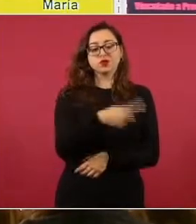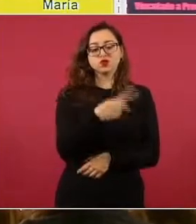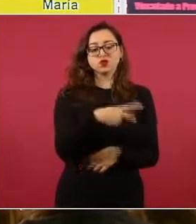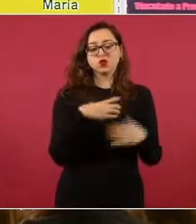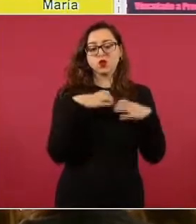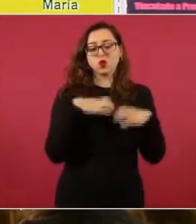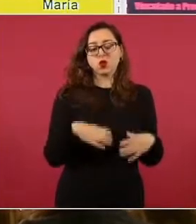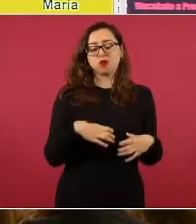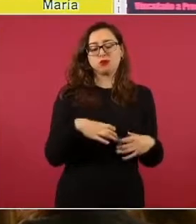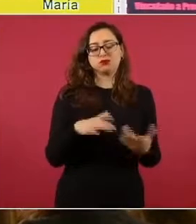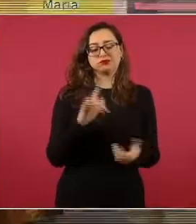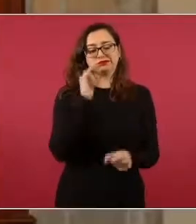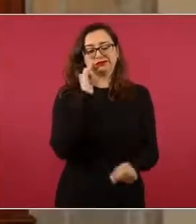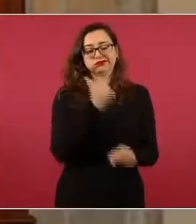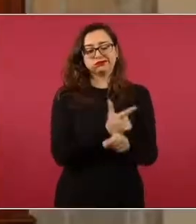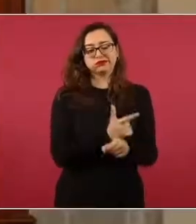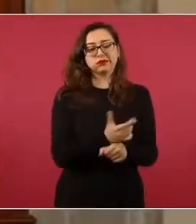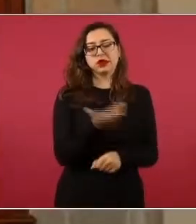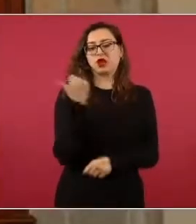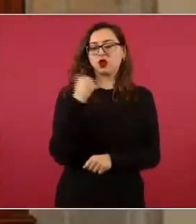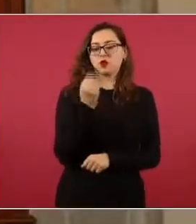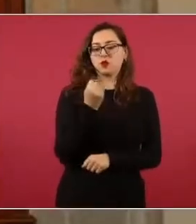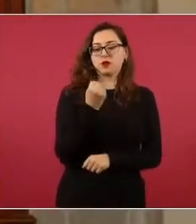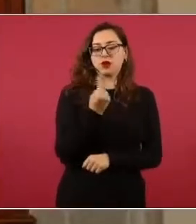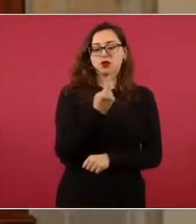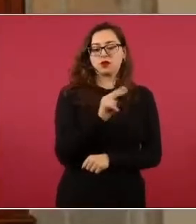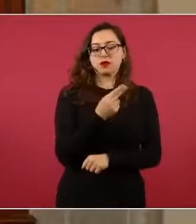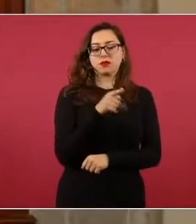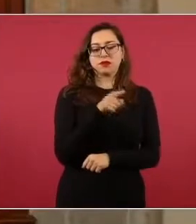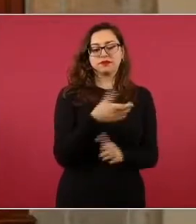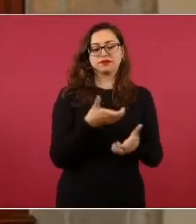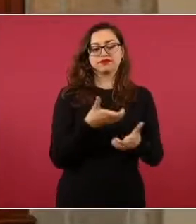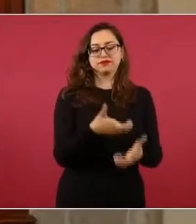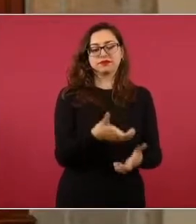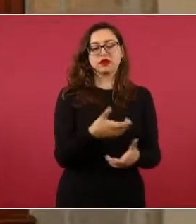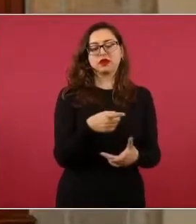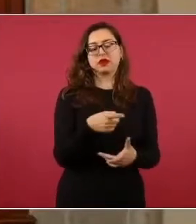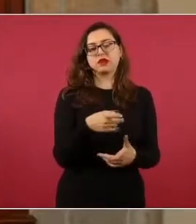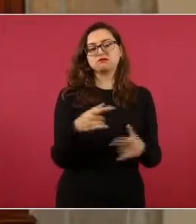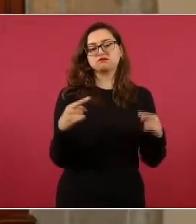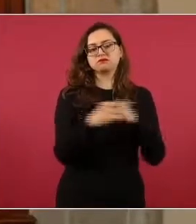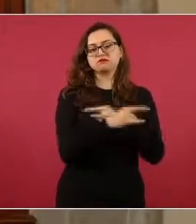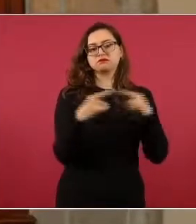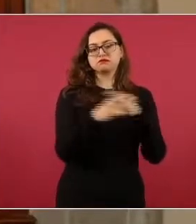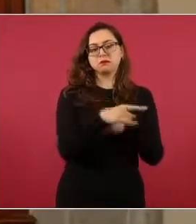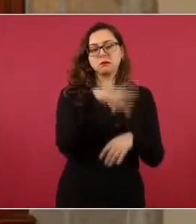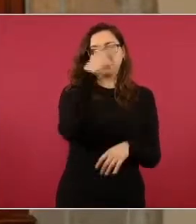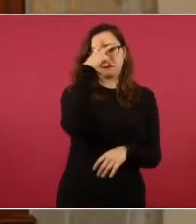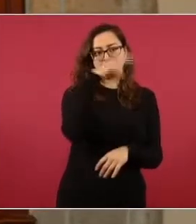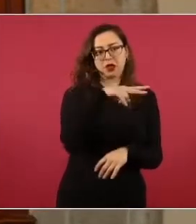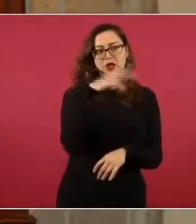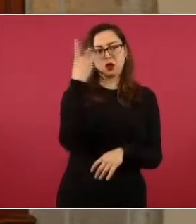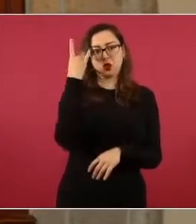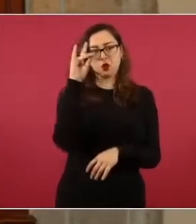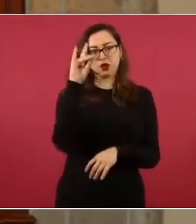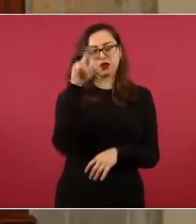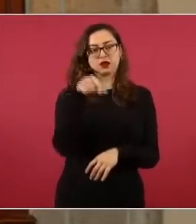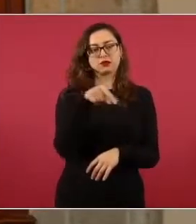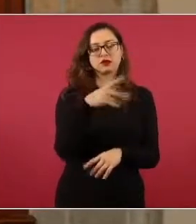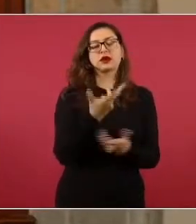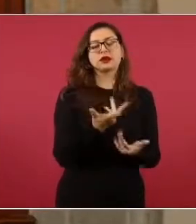sin vida el pasado 9 de noviembre en la autopista México-Cuernavaca, a la altura de la delegación de